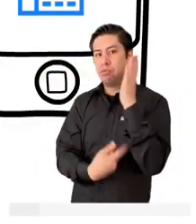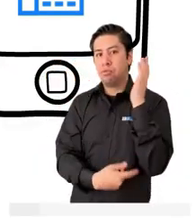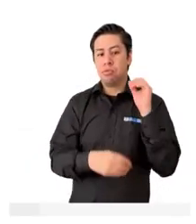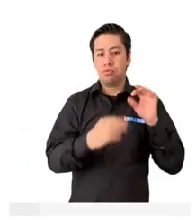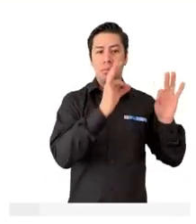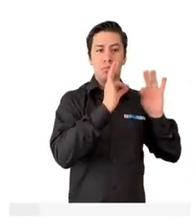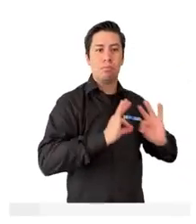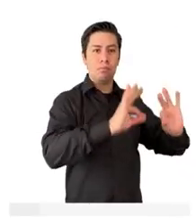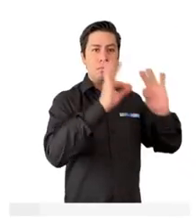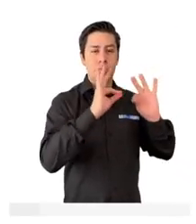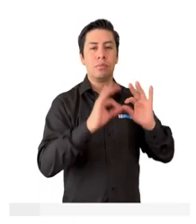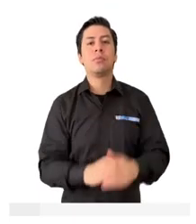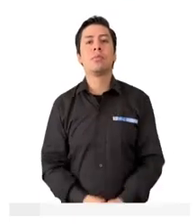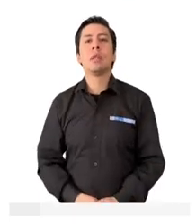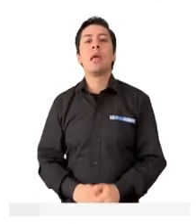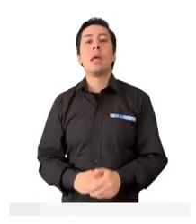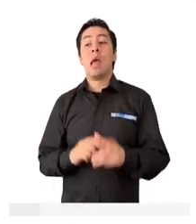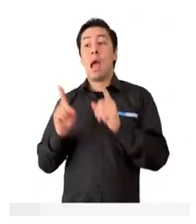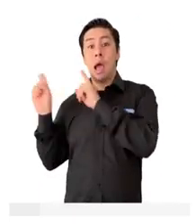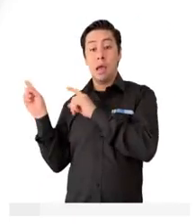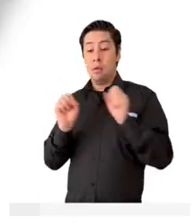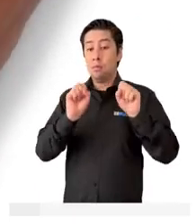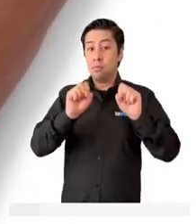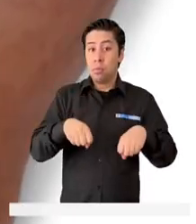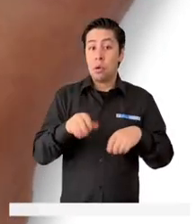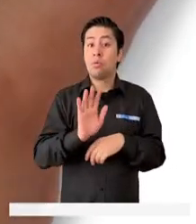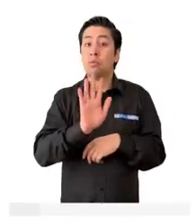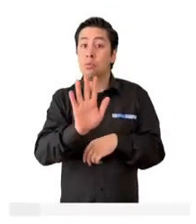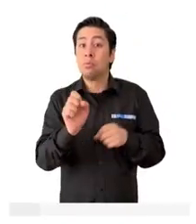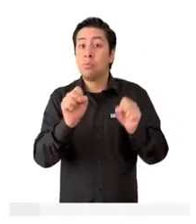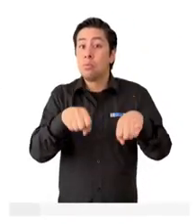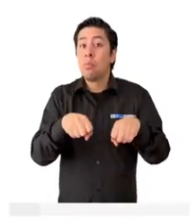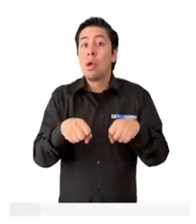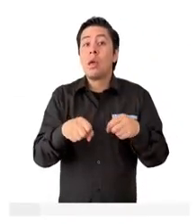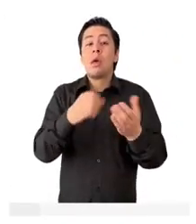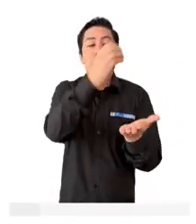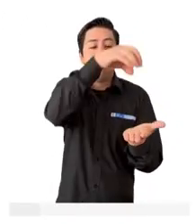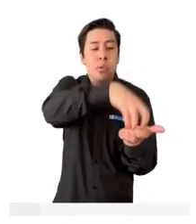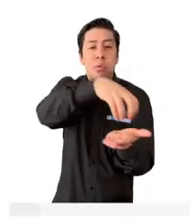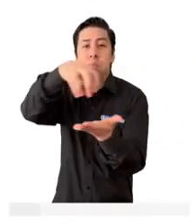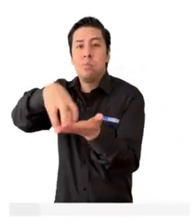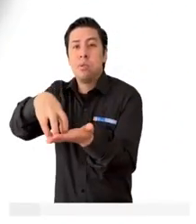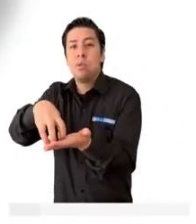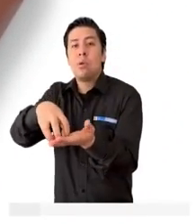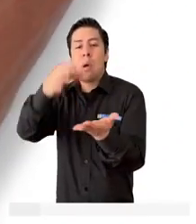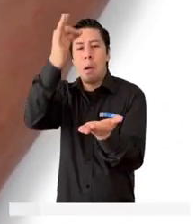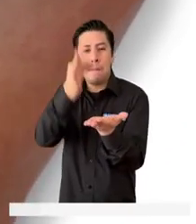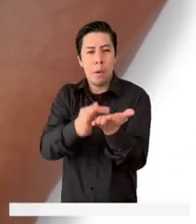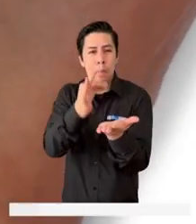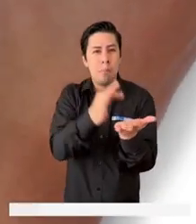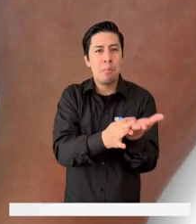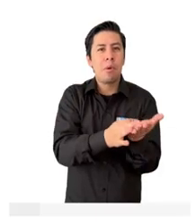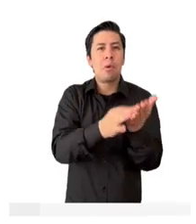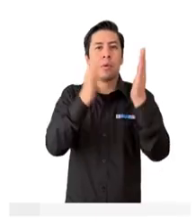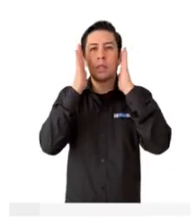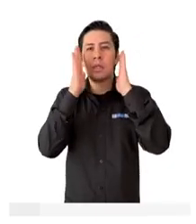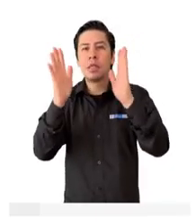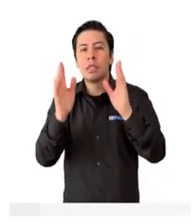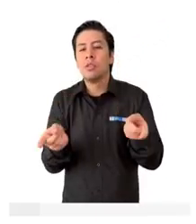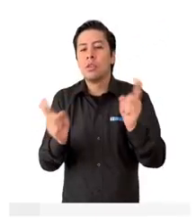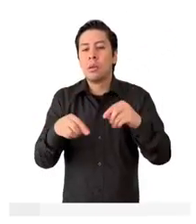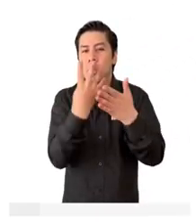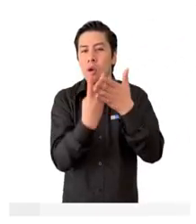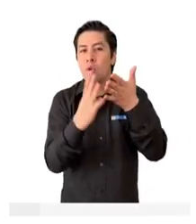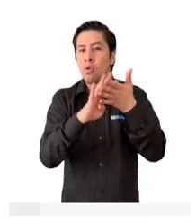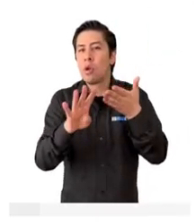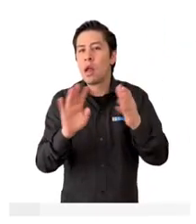o por fax. En Unidad en línea, usted tendrá información de ubicación y horarios de los puntos de atención y centros